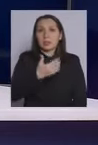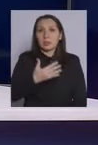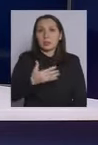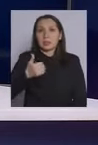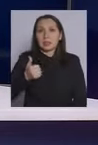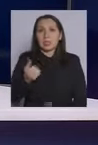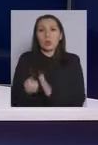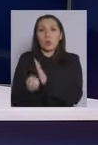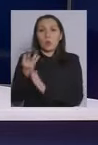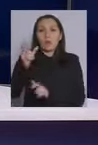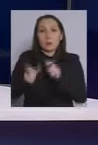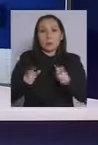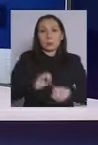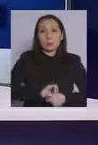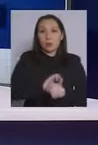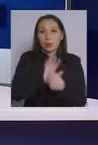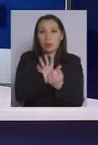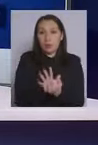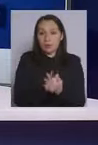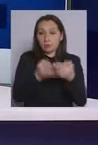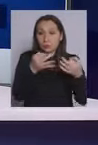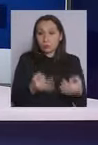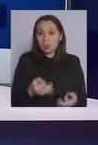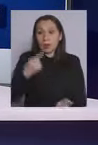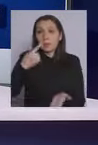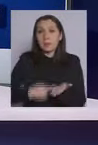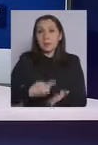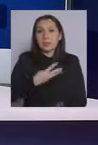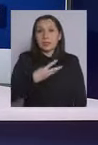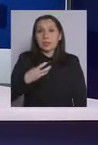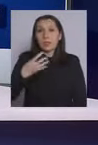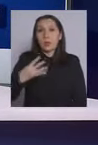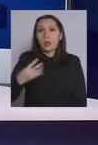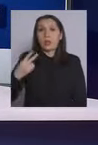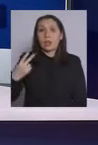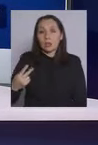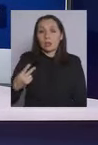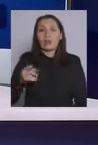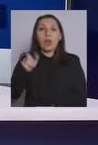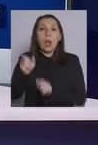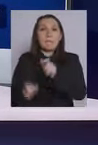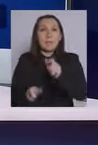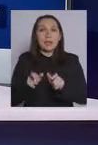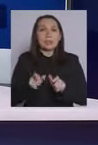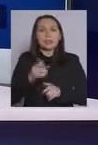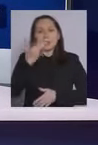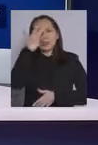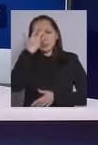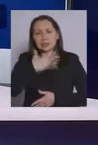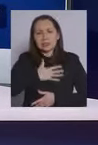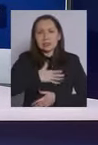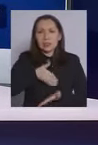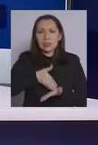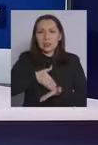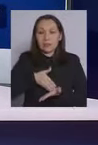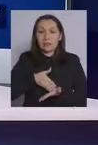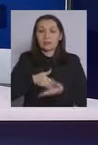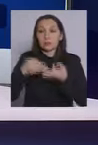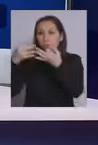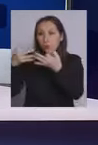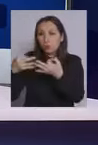1.656 nuevos casos de coronavirus, de los cuales 1.342 corresponde a personas sintomáticas. La